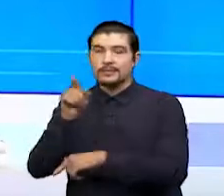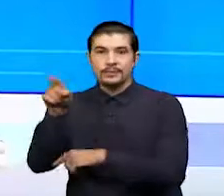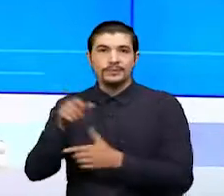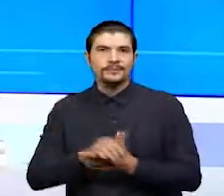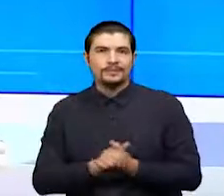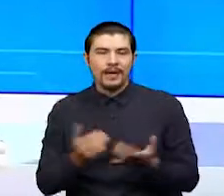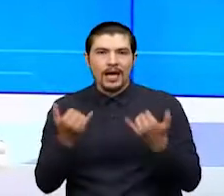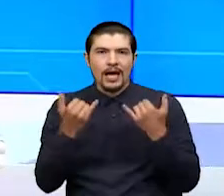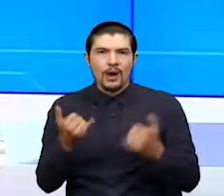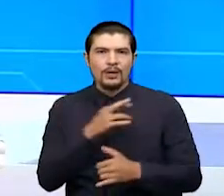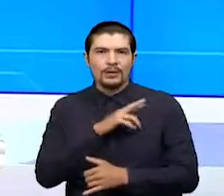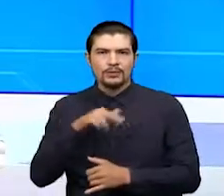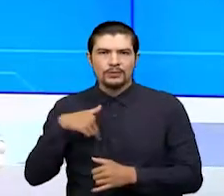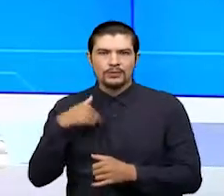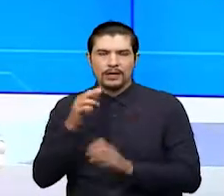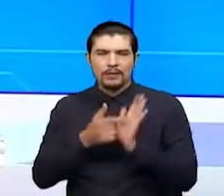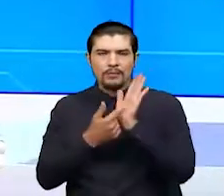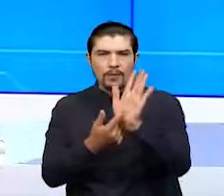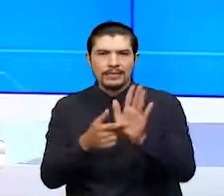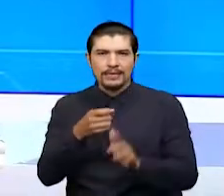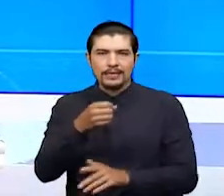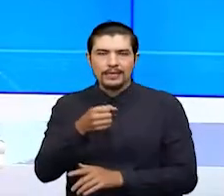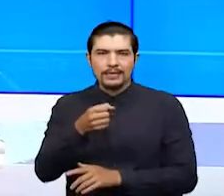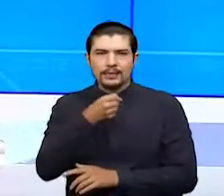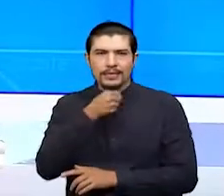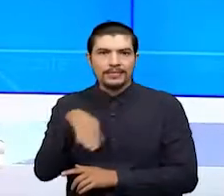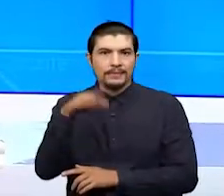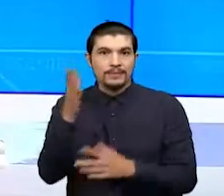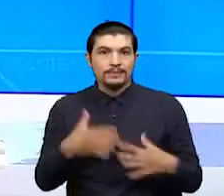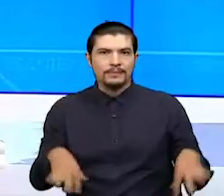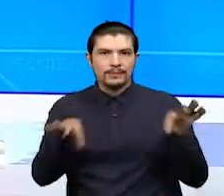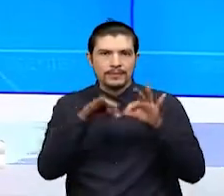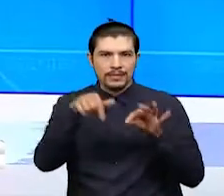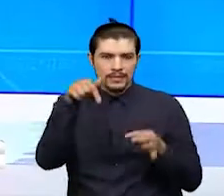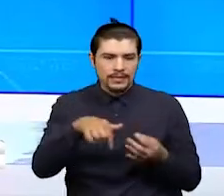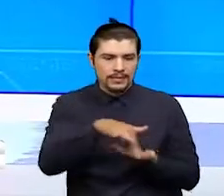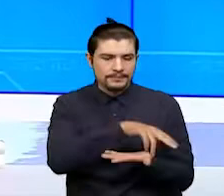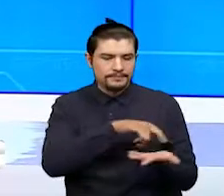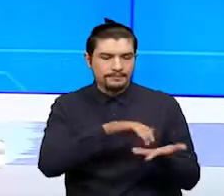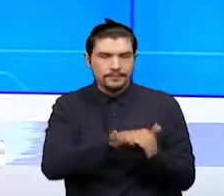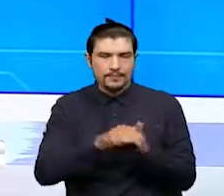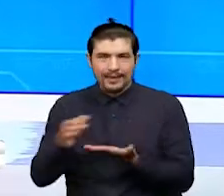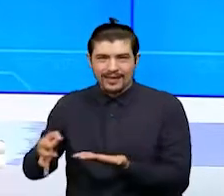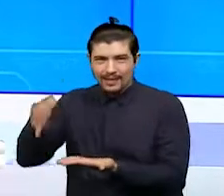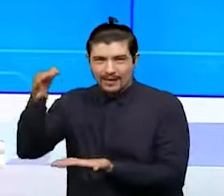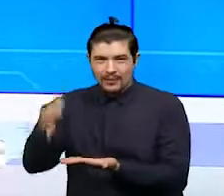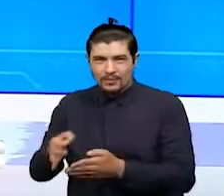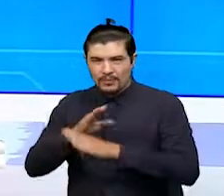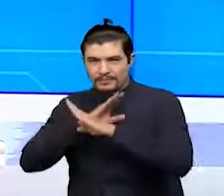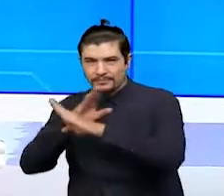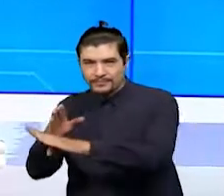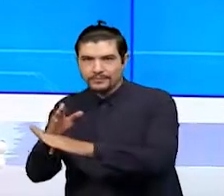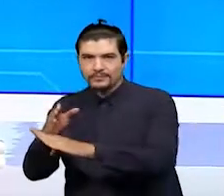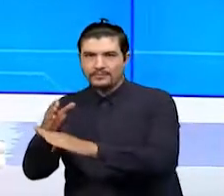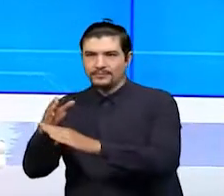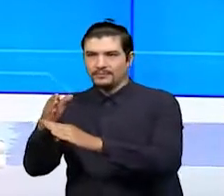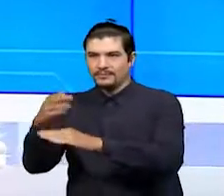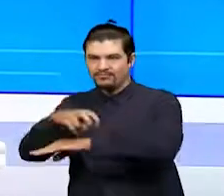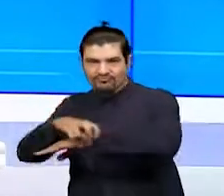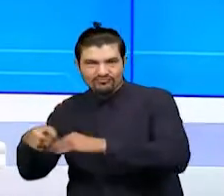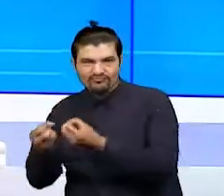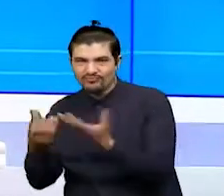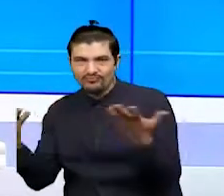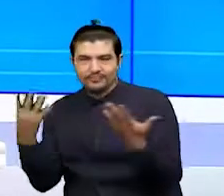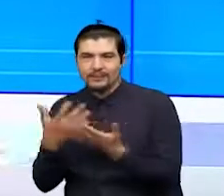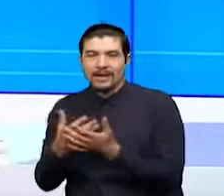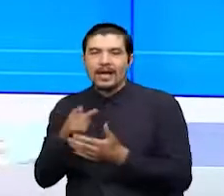vamos a hacer el desarrollo de la noticia más importante en santander en cumplimiento de la ofensiva contra el delito fue capturado en el área metropolitana